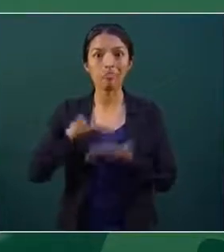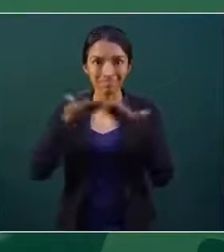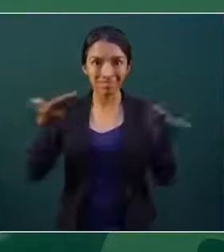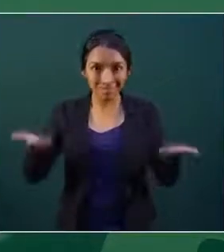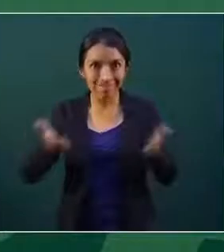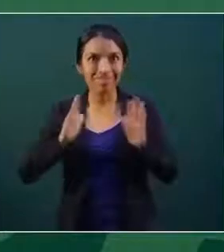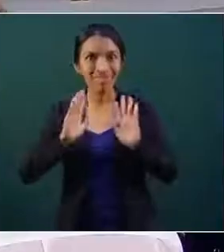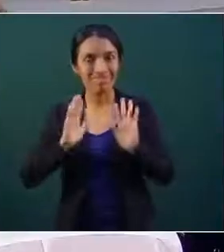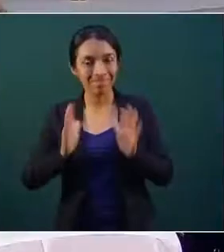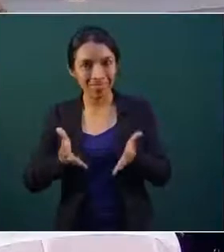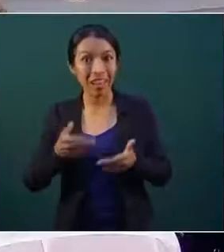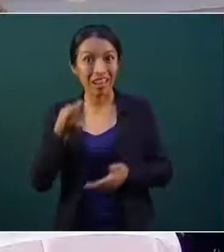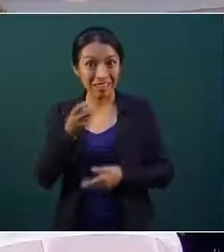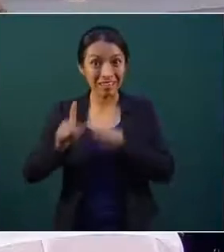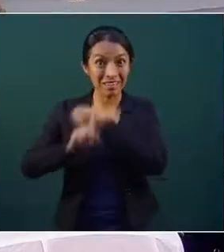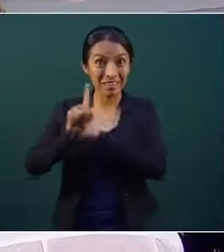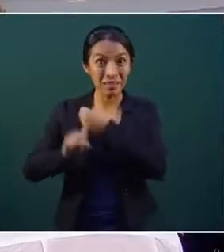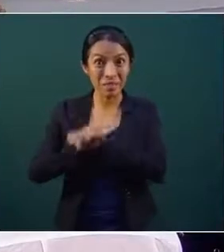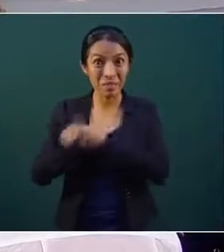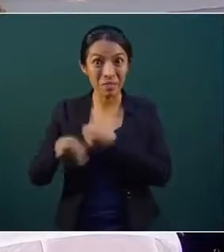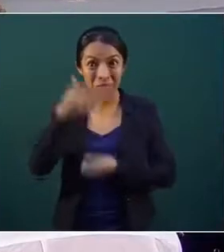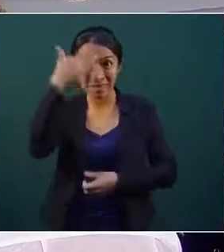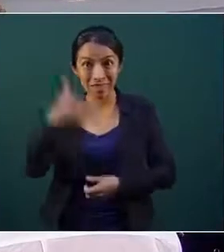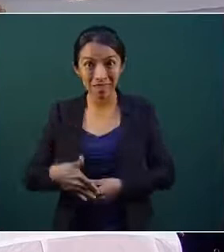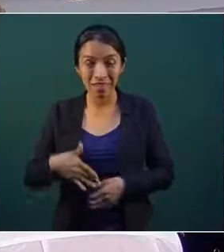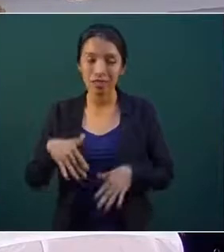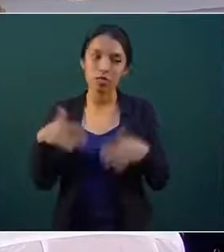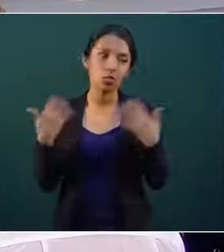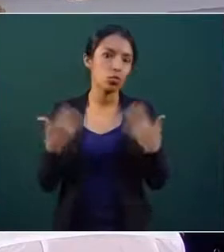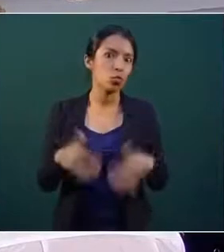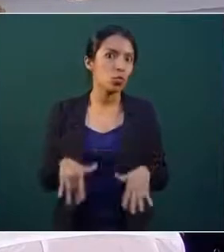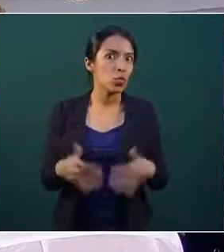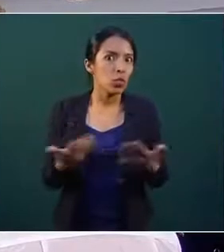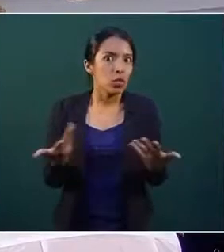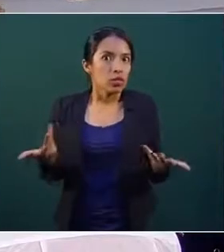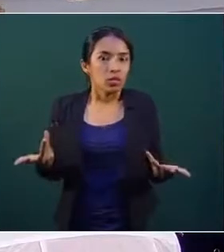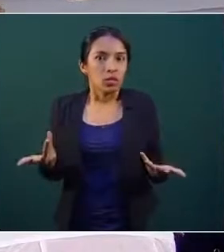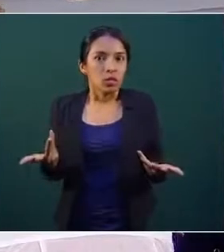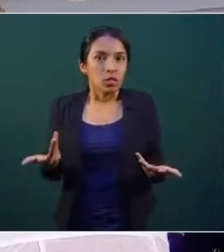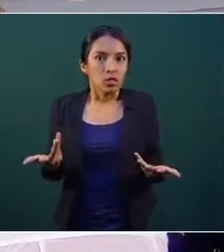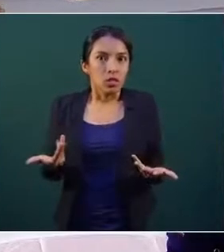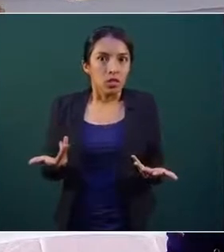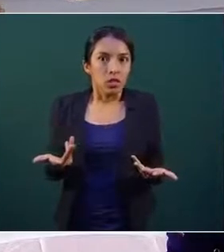Siendo el problema de la inseguridad tan